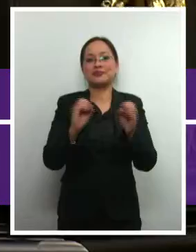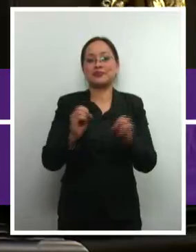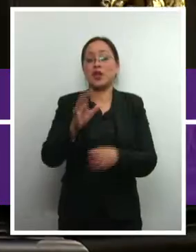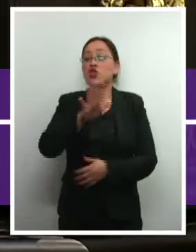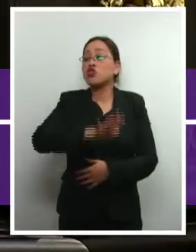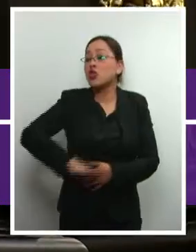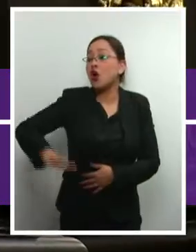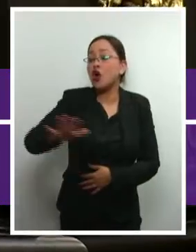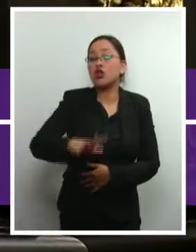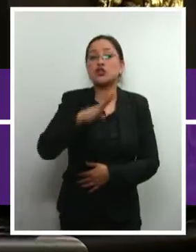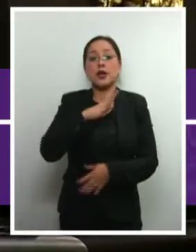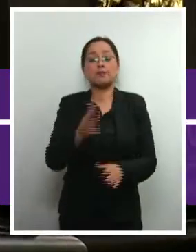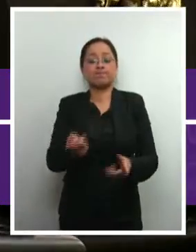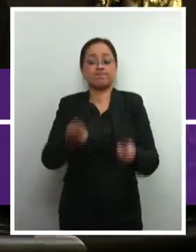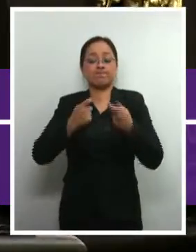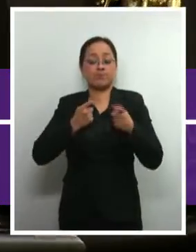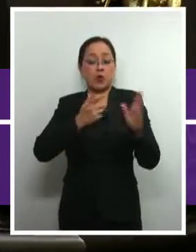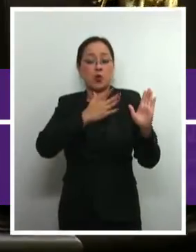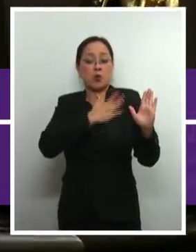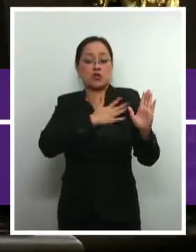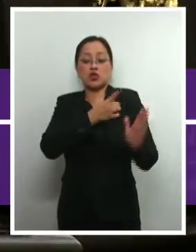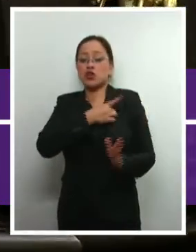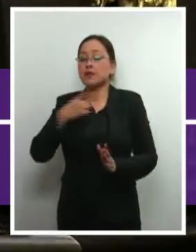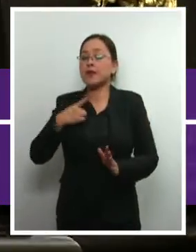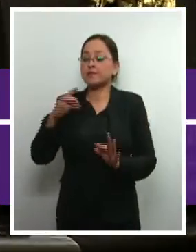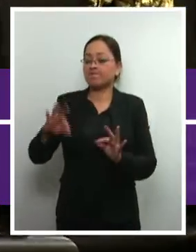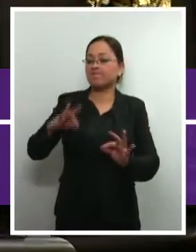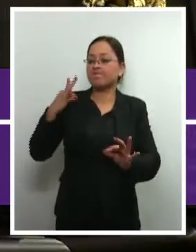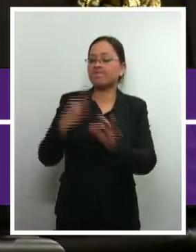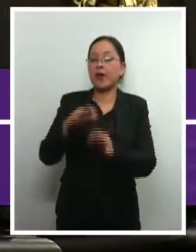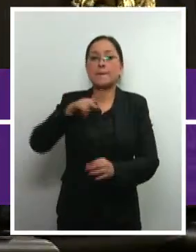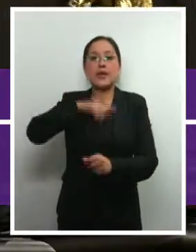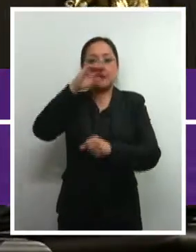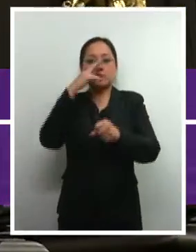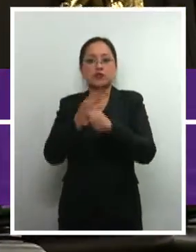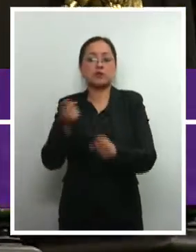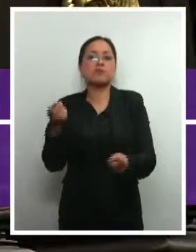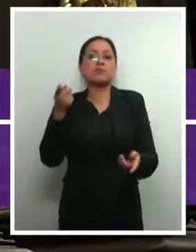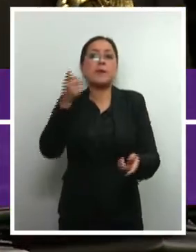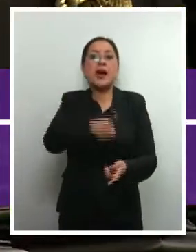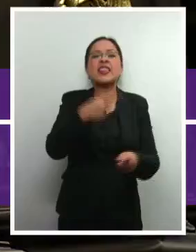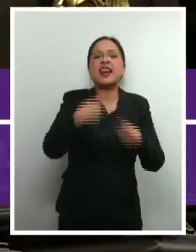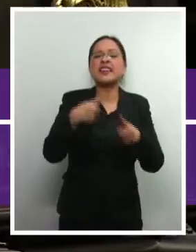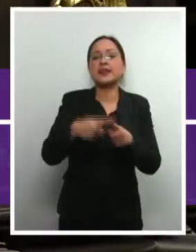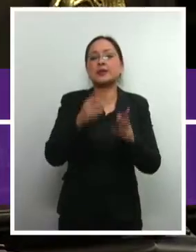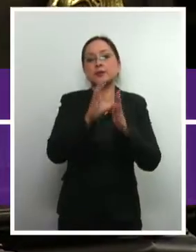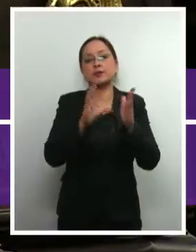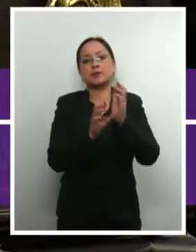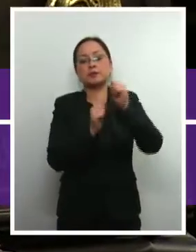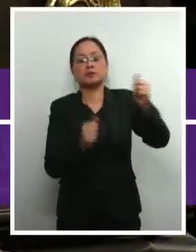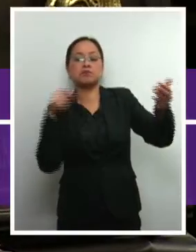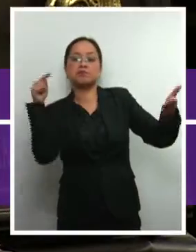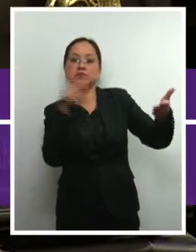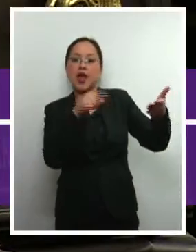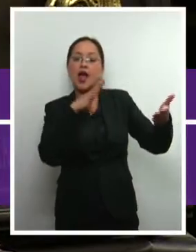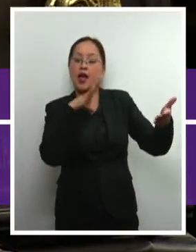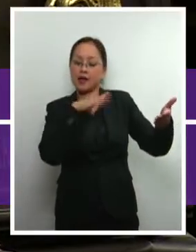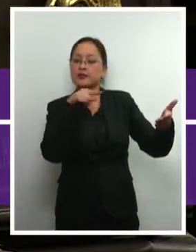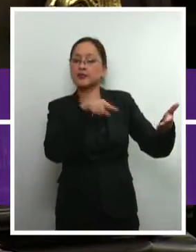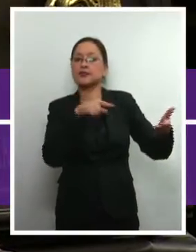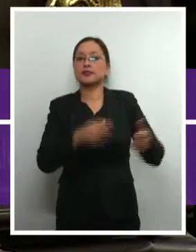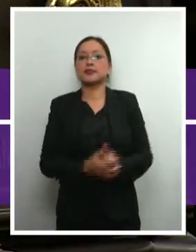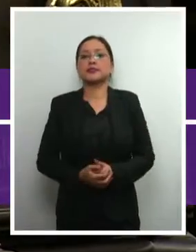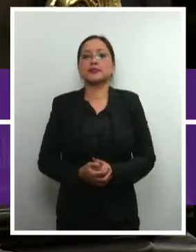todos y todas, de cumplir una obligación de mandato constitucional. Hasta ahora,